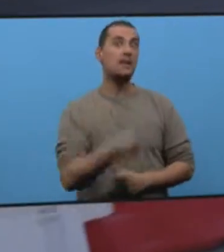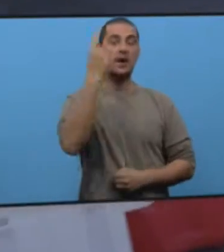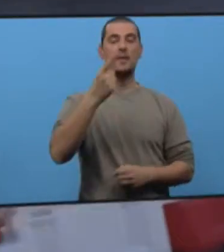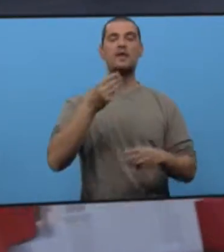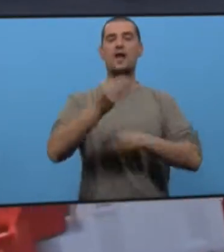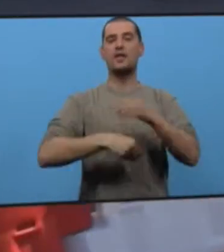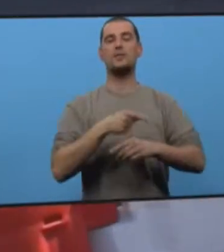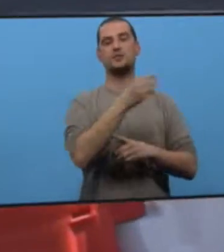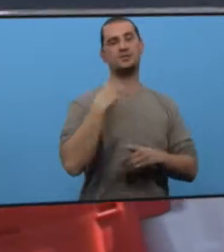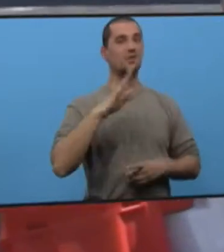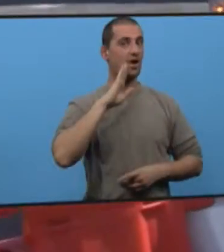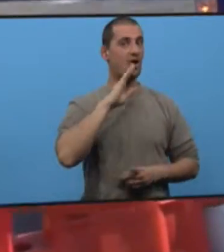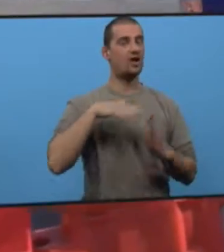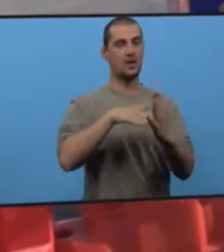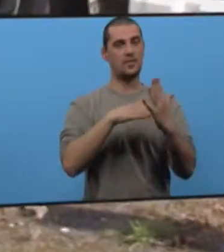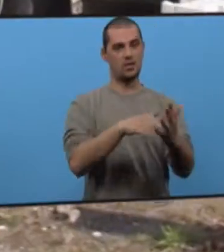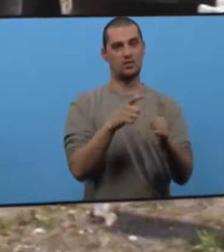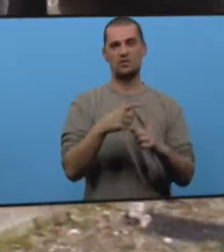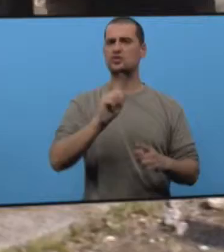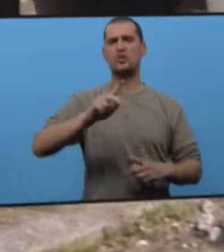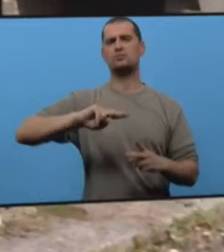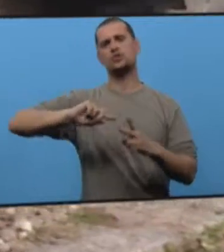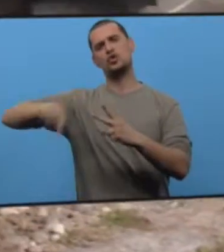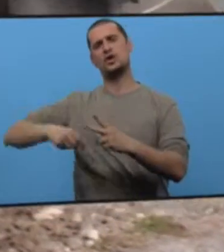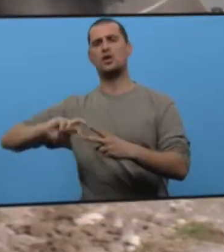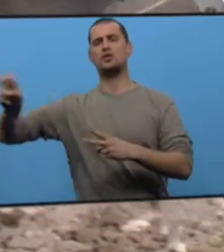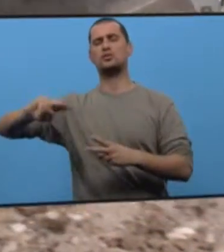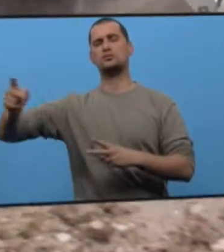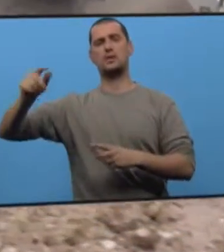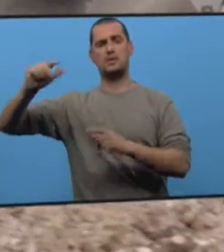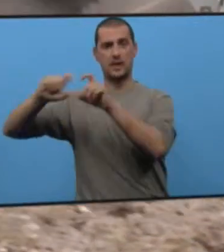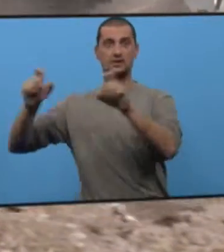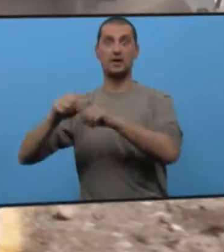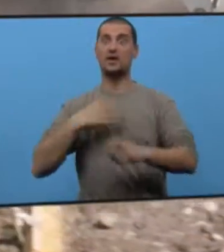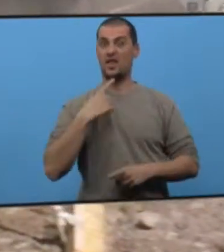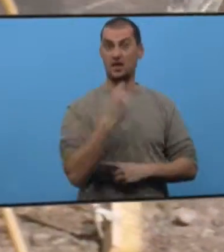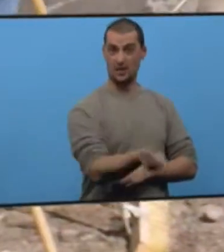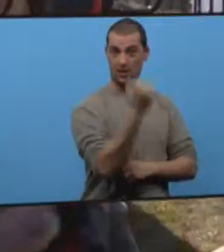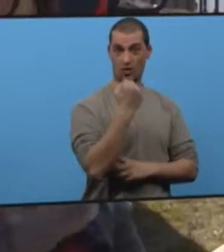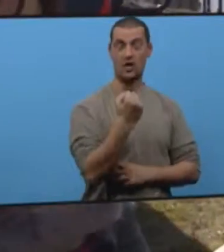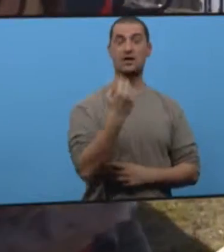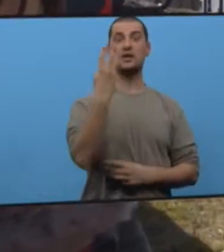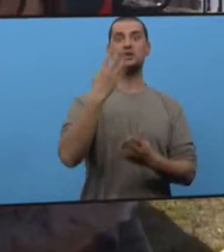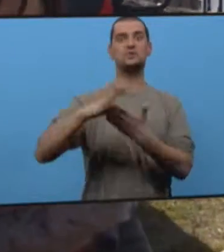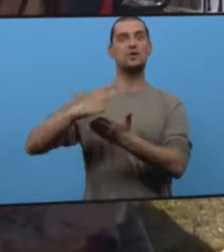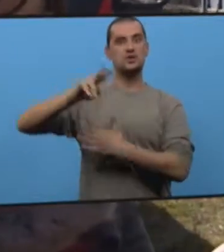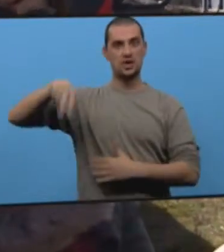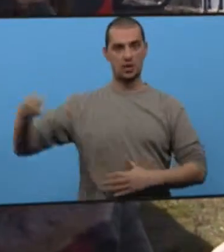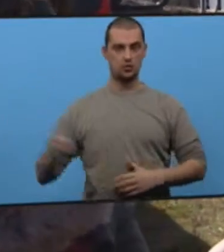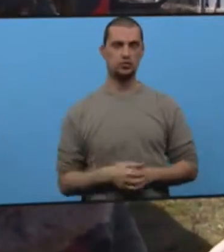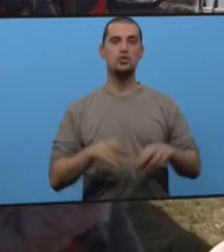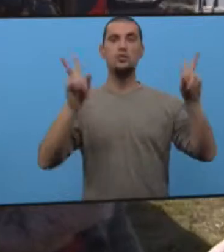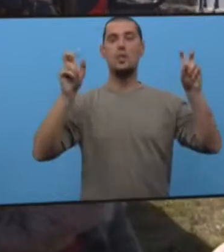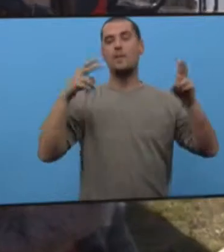públicos para evitar contratacións externas, optimizando os recursos e reducindo en 3 millóns de euros os custos da institución. É unha nova forma de